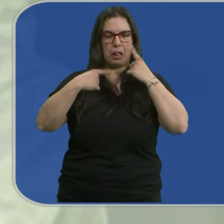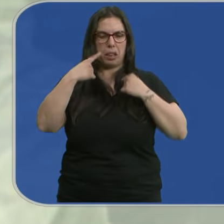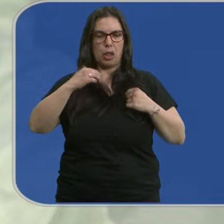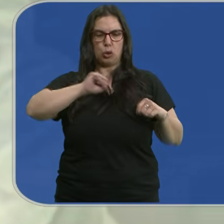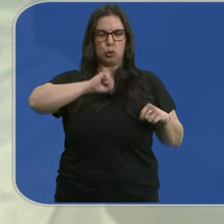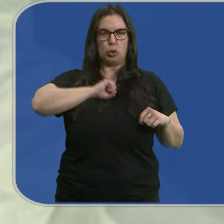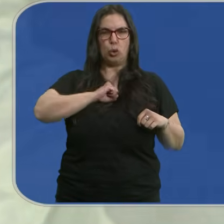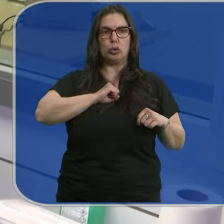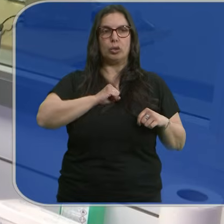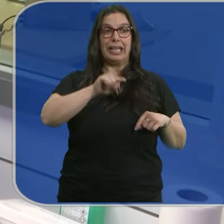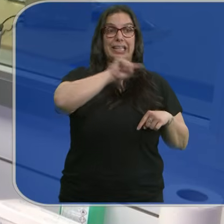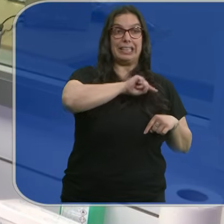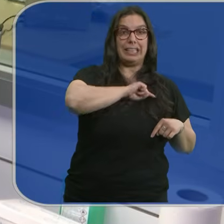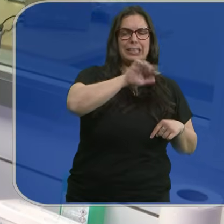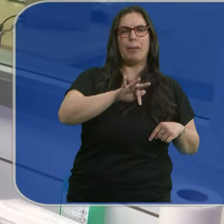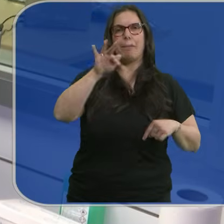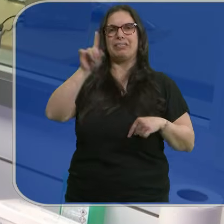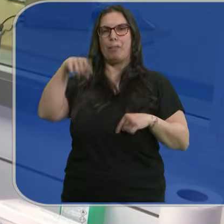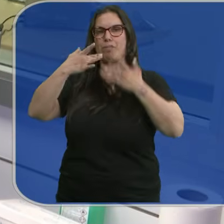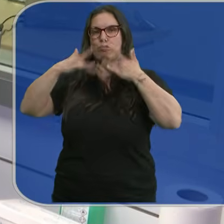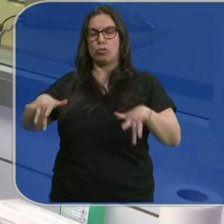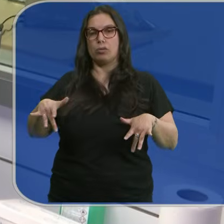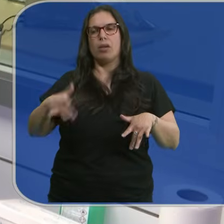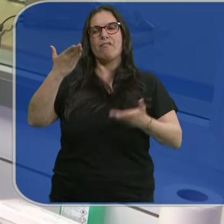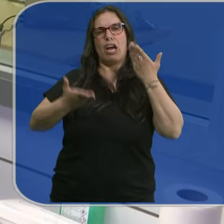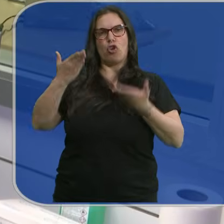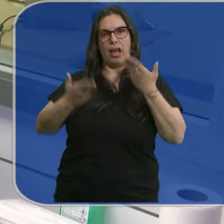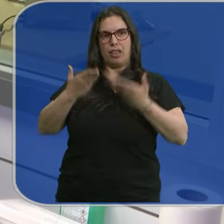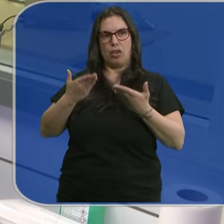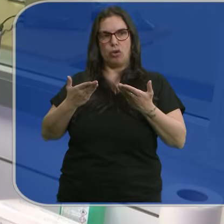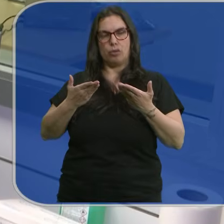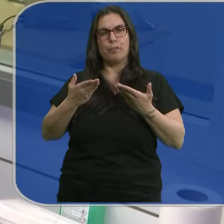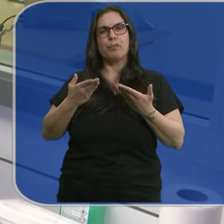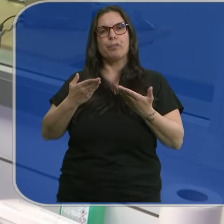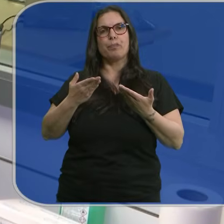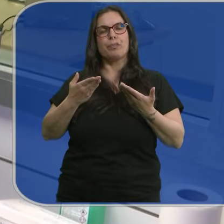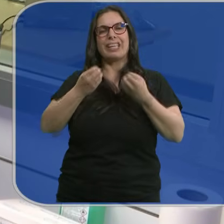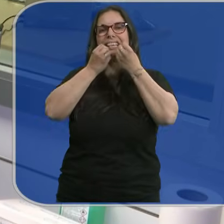forma subjetiva. Hacemos 2 pruebas para valorar objetivamente la función